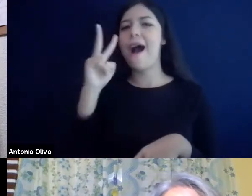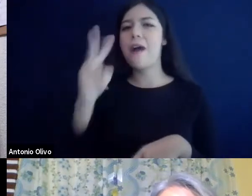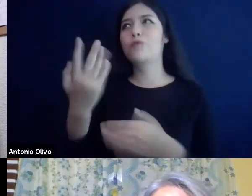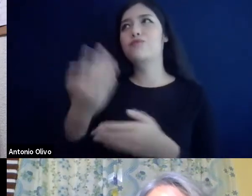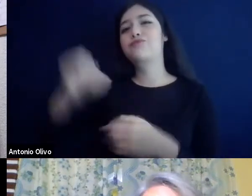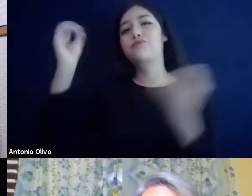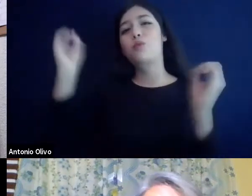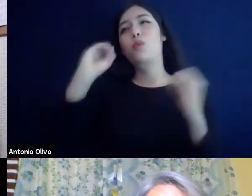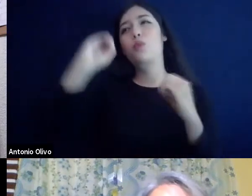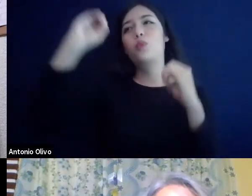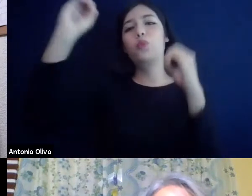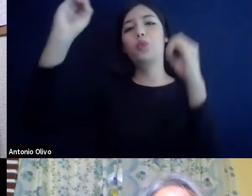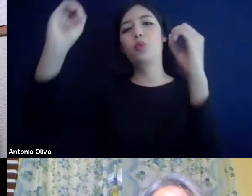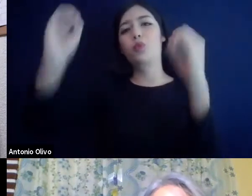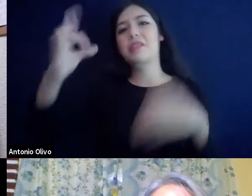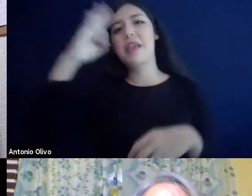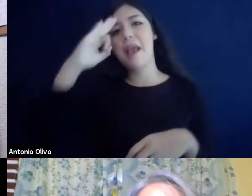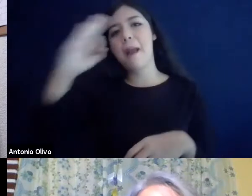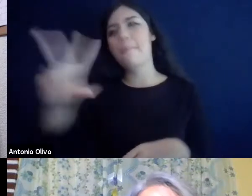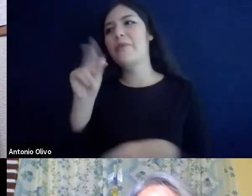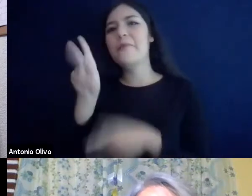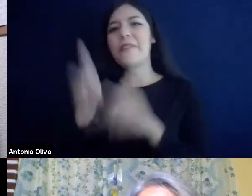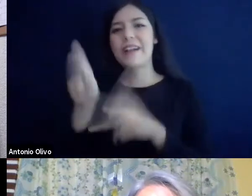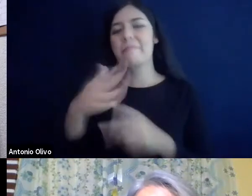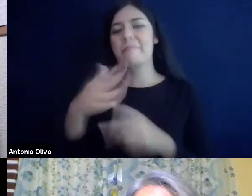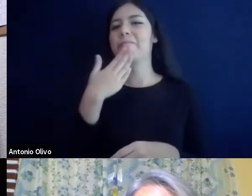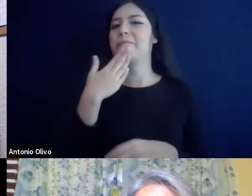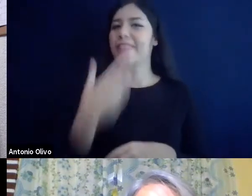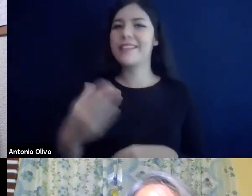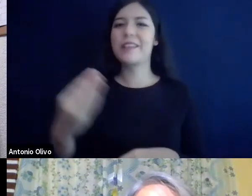todas y todos bienvenidos, Lupita Nolasco, a todos. Bueno,